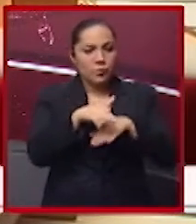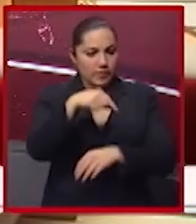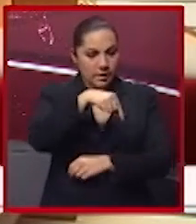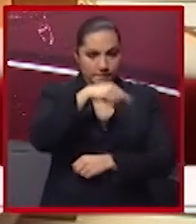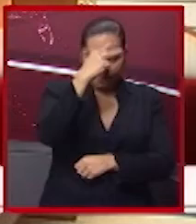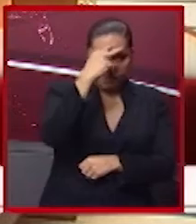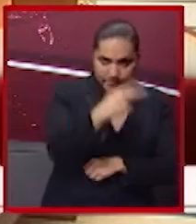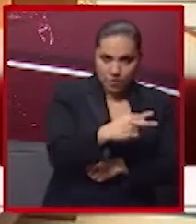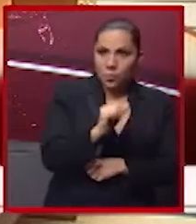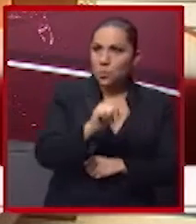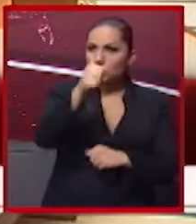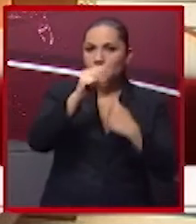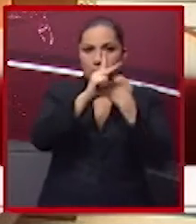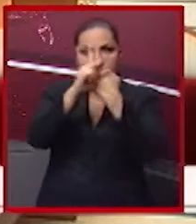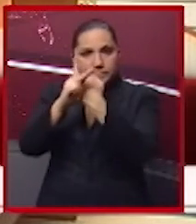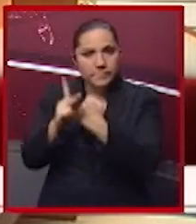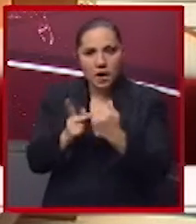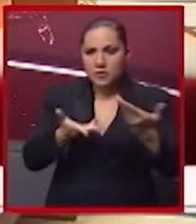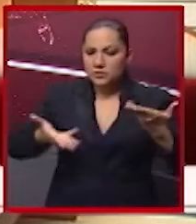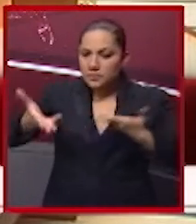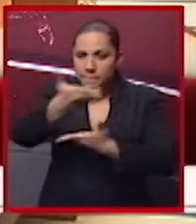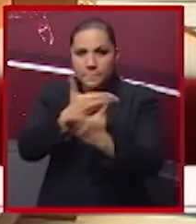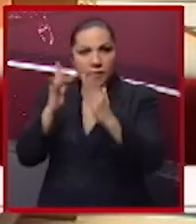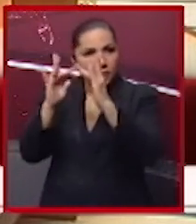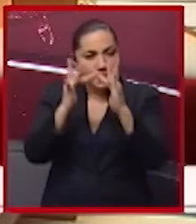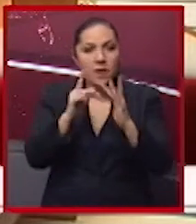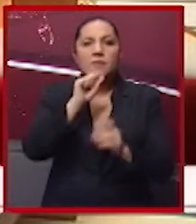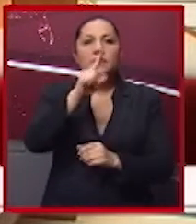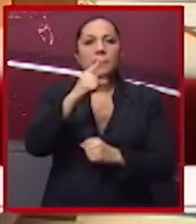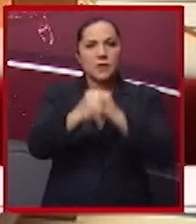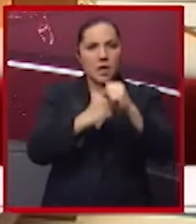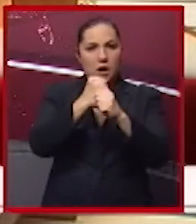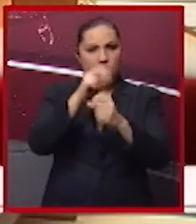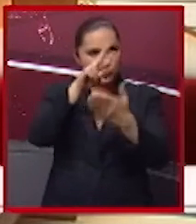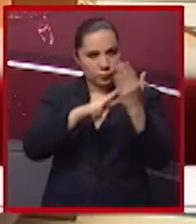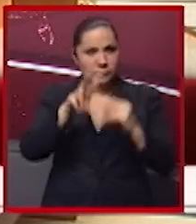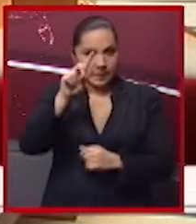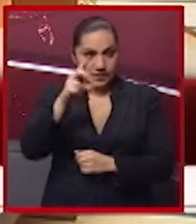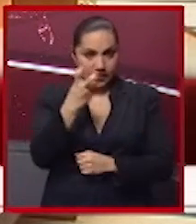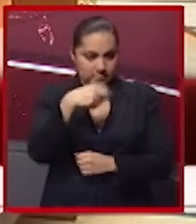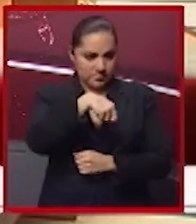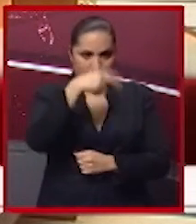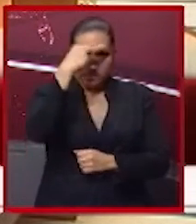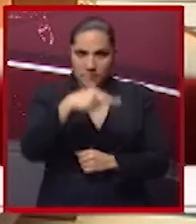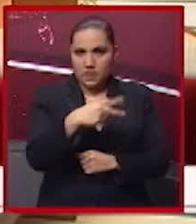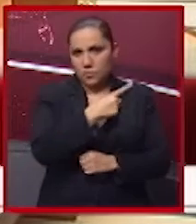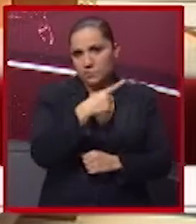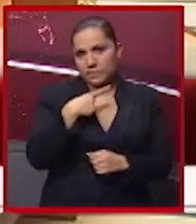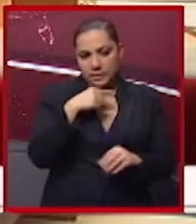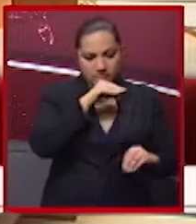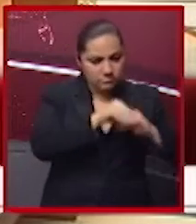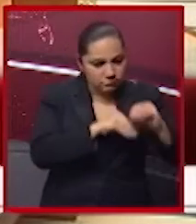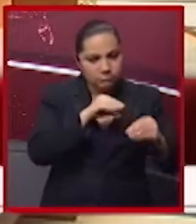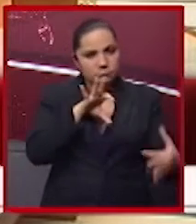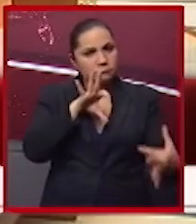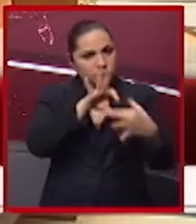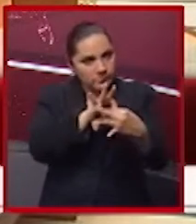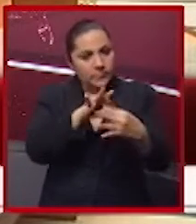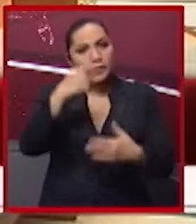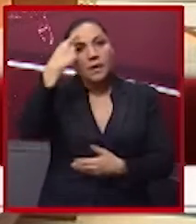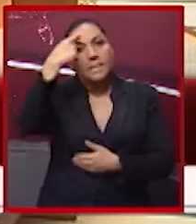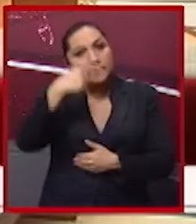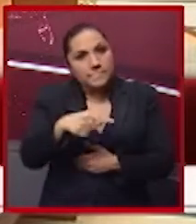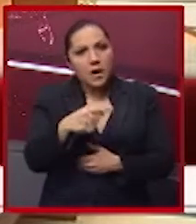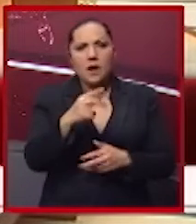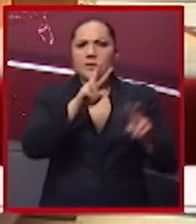al multilateralismo y la negociación de la Agenda 2030 que compromete a nuestro país a implementar políticas públicas sostenibles,